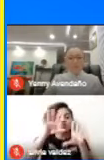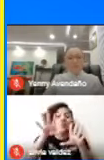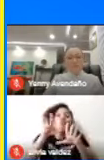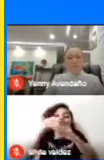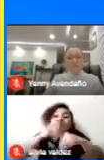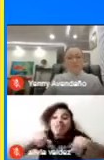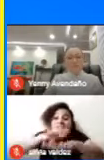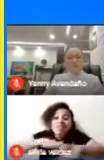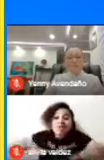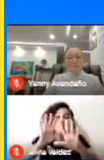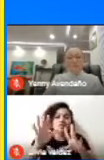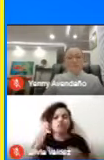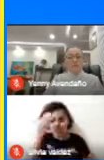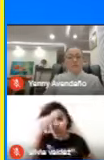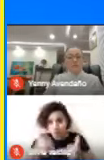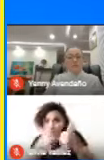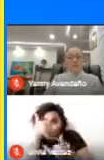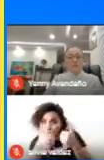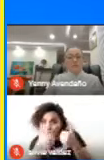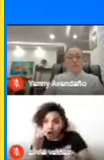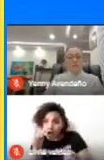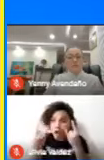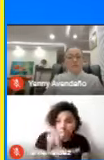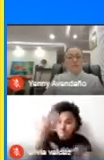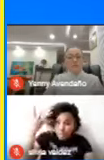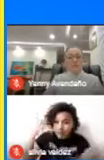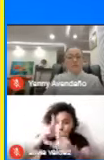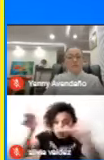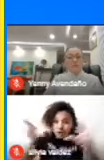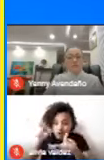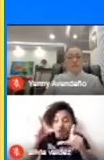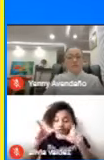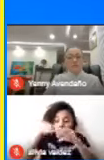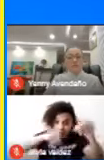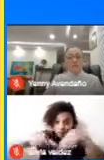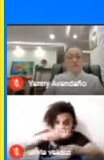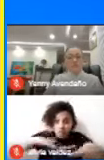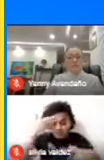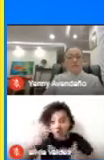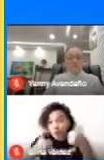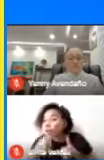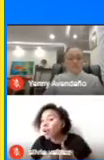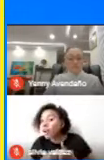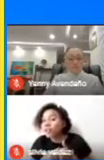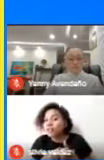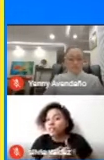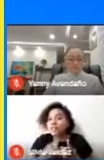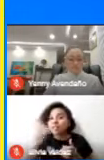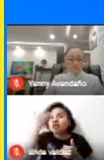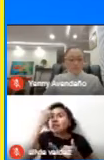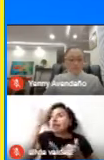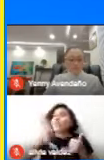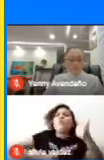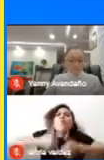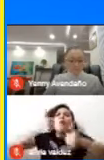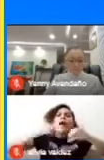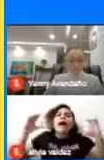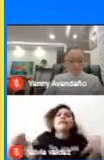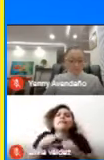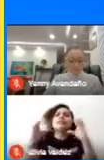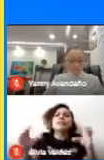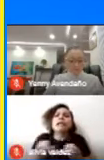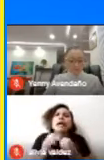territorio. ¿Saben cuáles son los atractivos turísticos de su territorio? ¿Cuáles son las